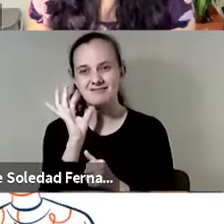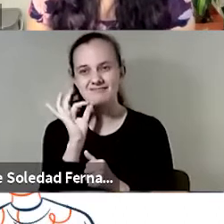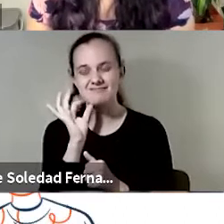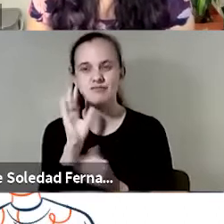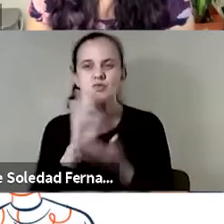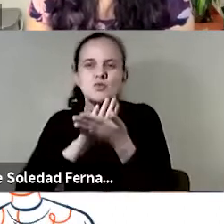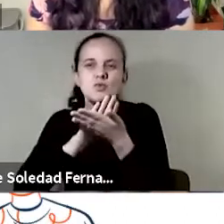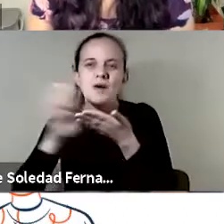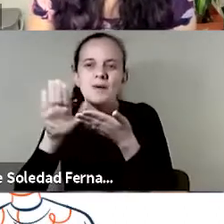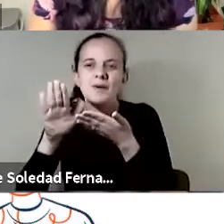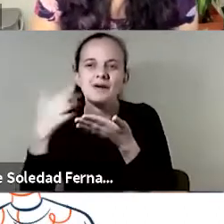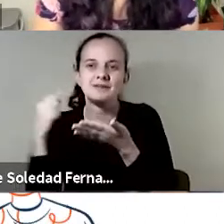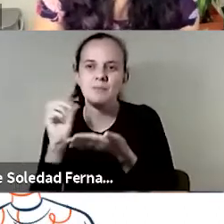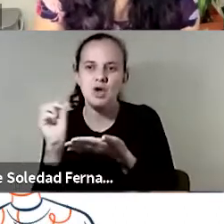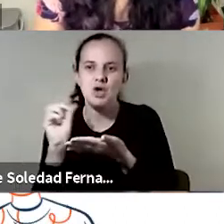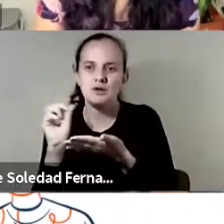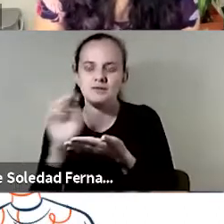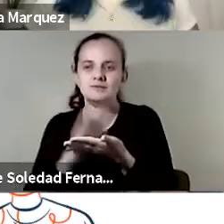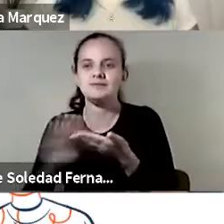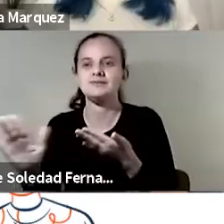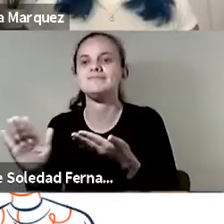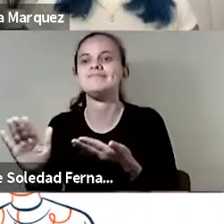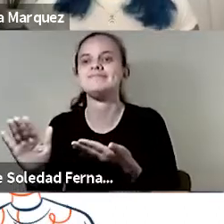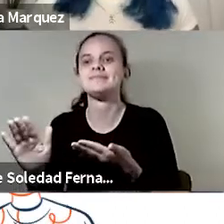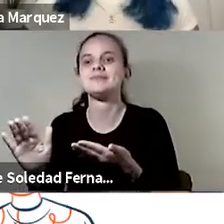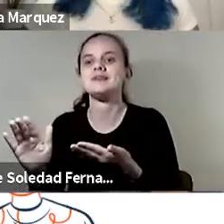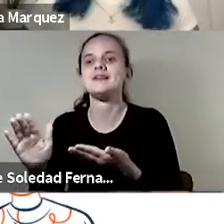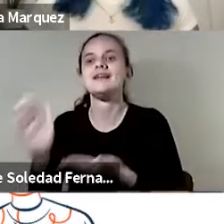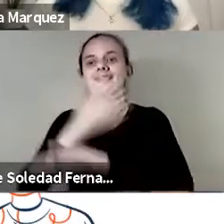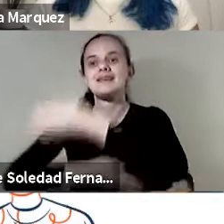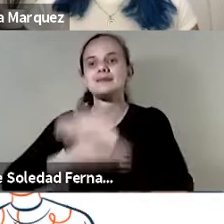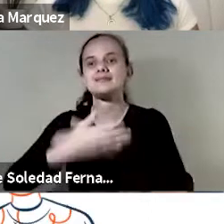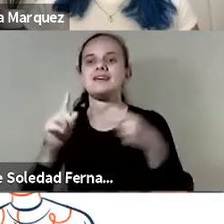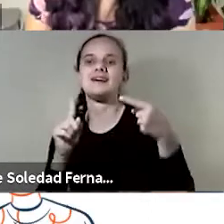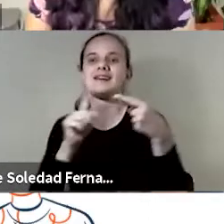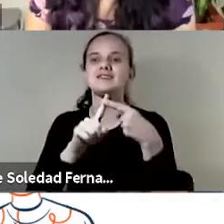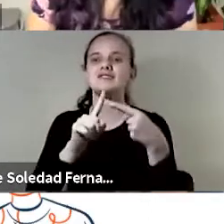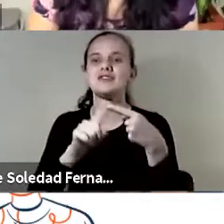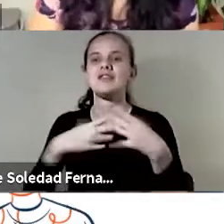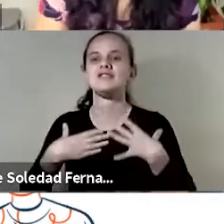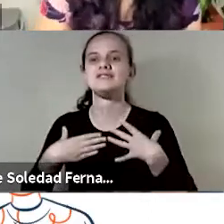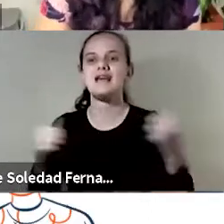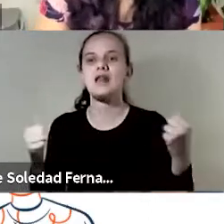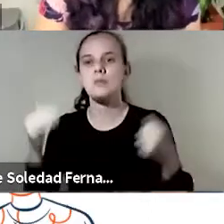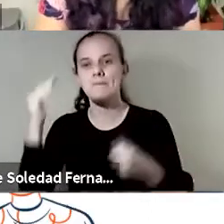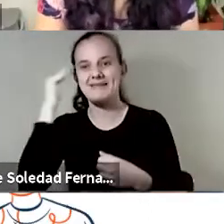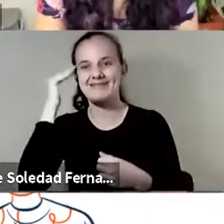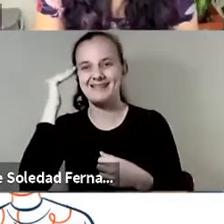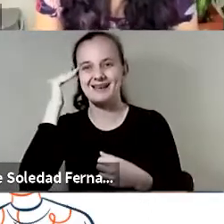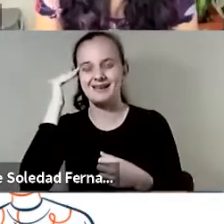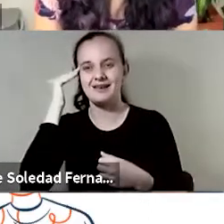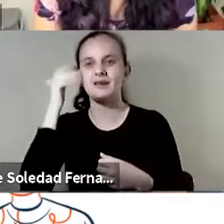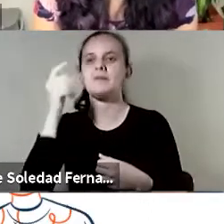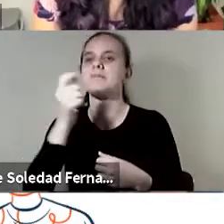distintos tipos a la vez, pero ahora algo relativamente nuevo que se ha implementado son, por ejemplo, las